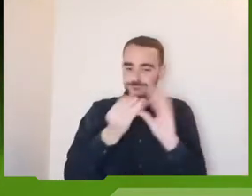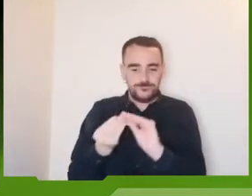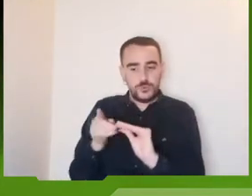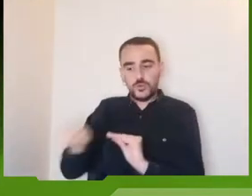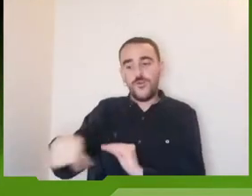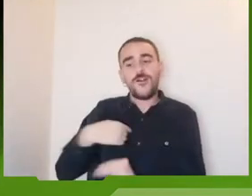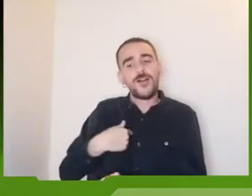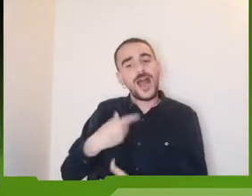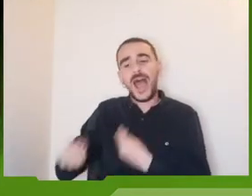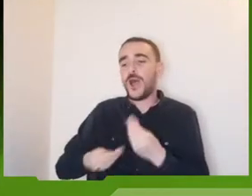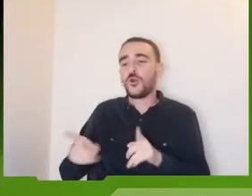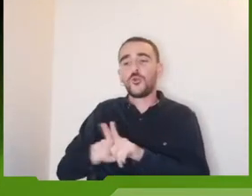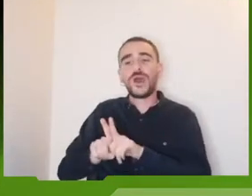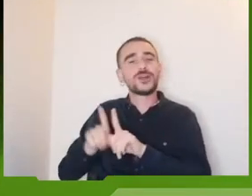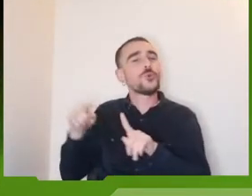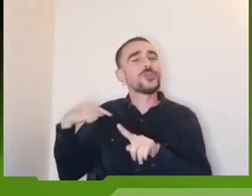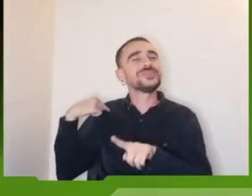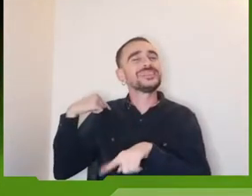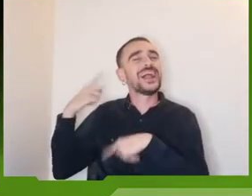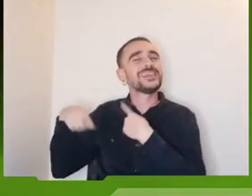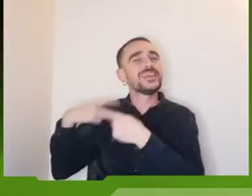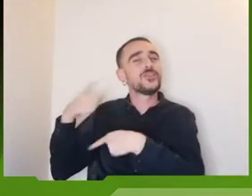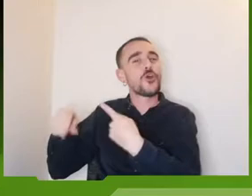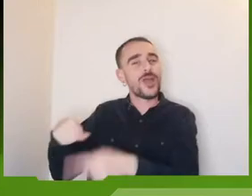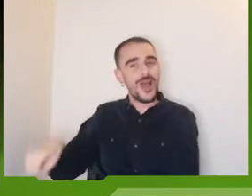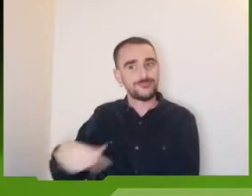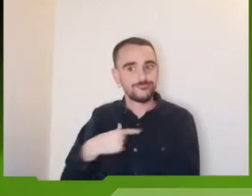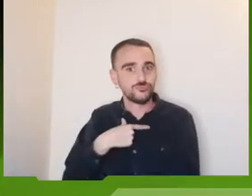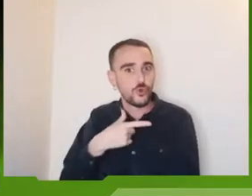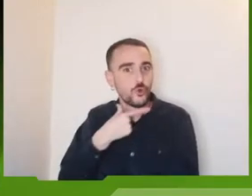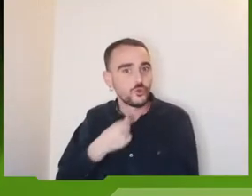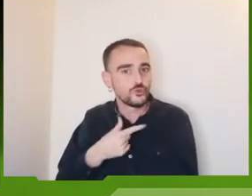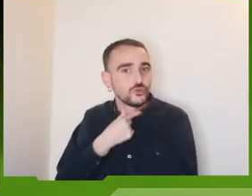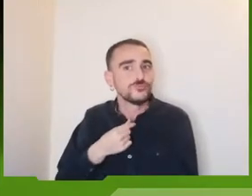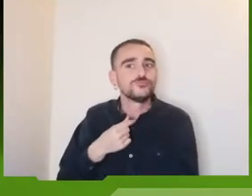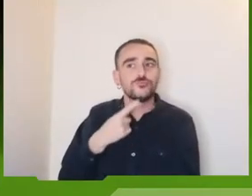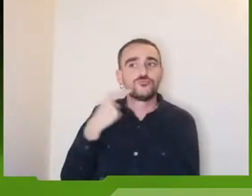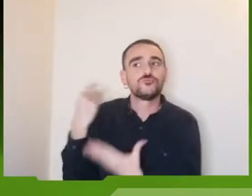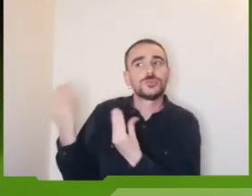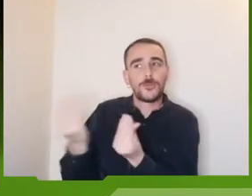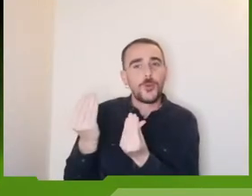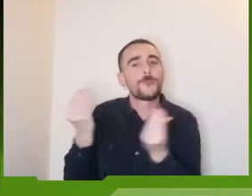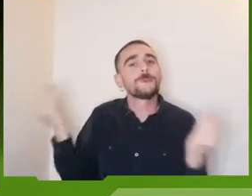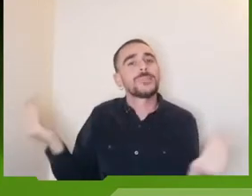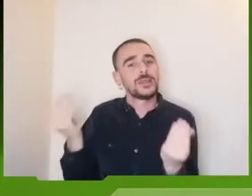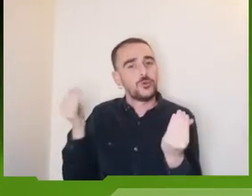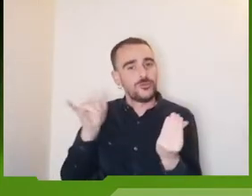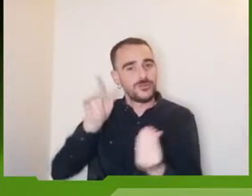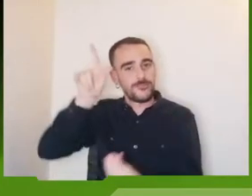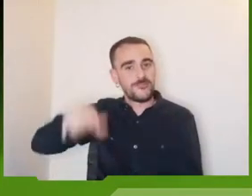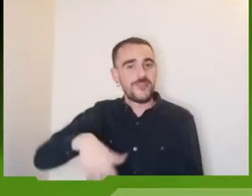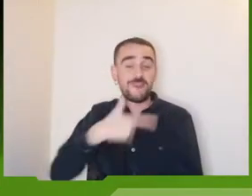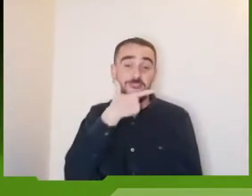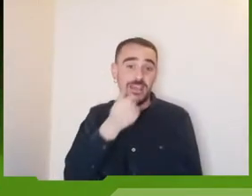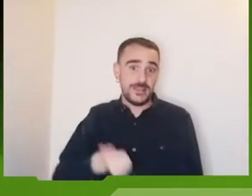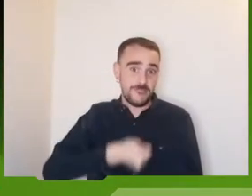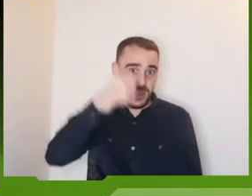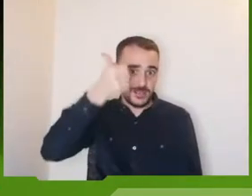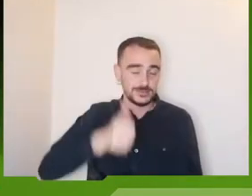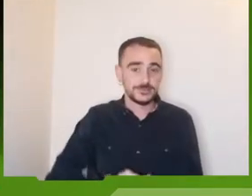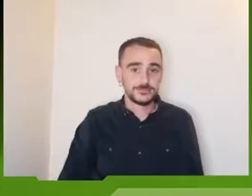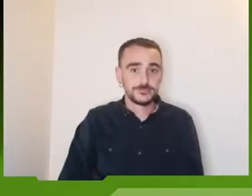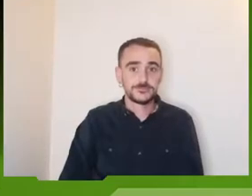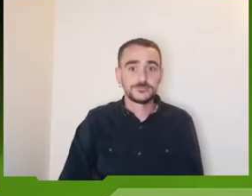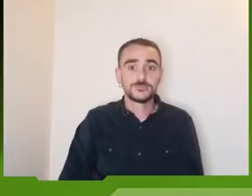es mejor y es fácil también. No sé si la gente sabe,